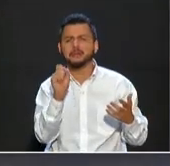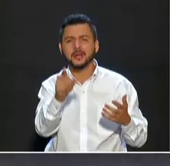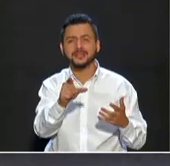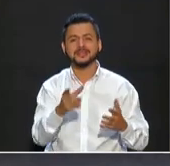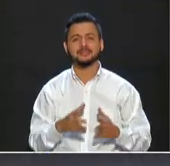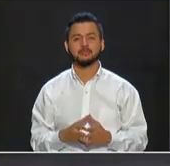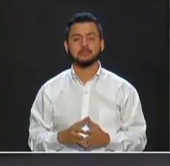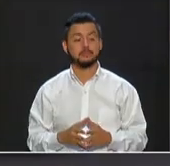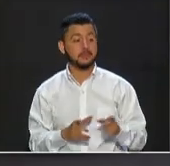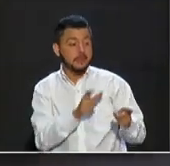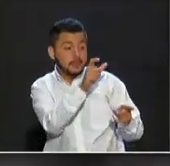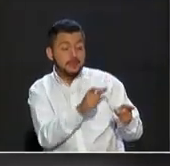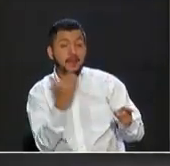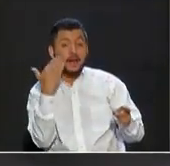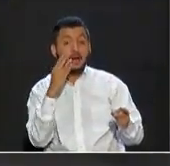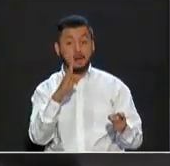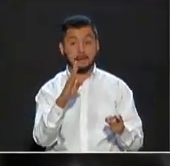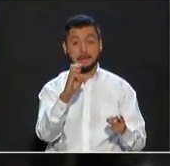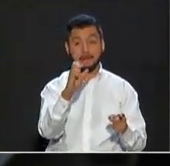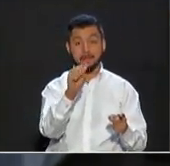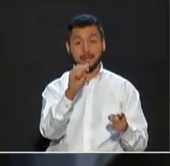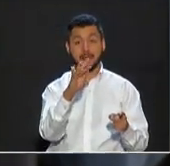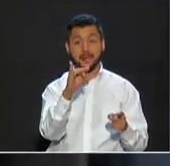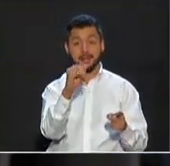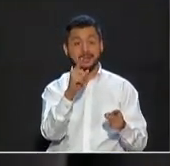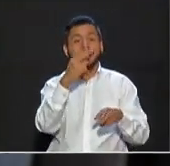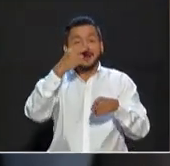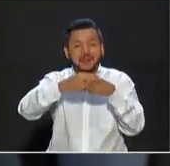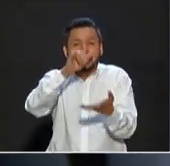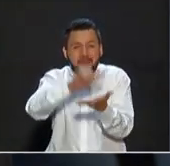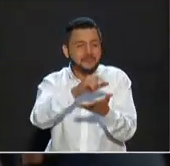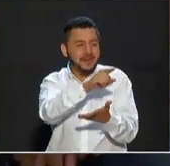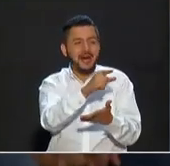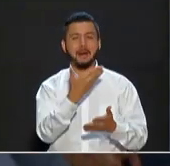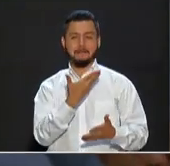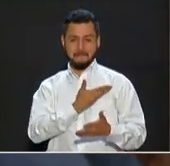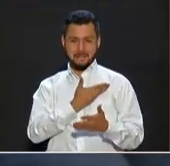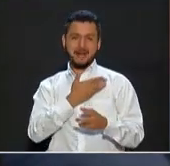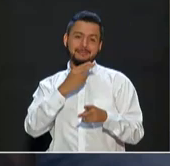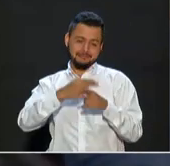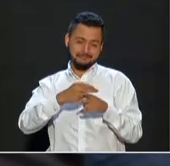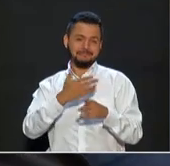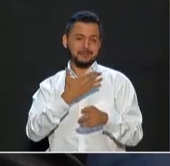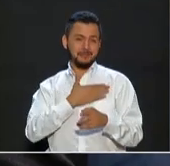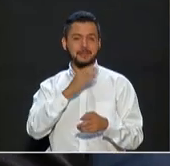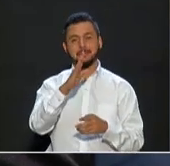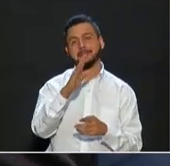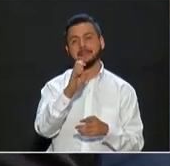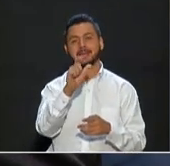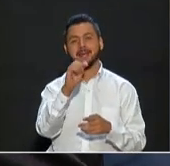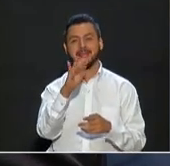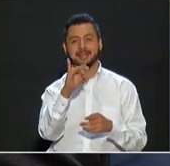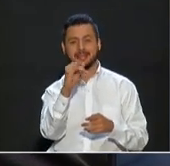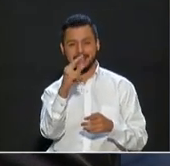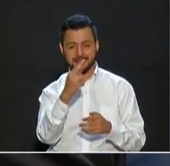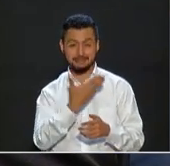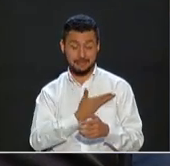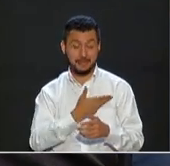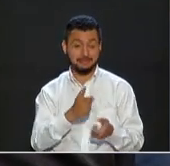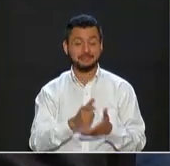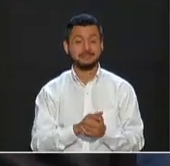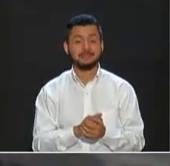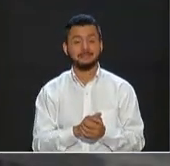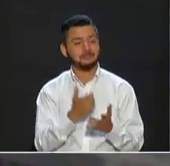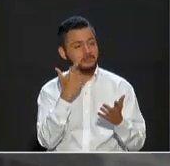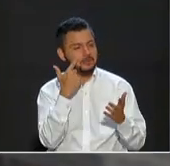beatriz cómo se llama mi madre lo primero es un elemento preventivo llevar a oferta institucional